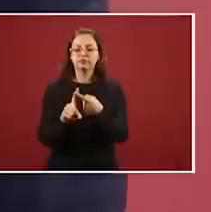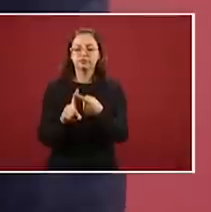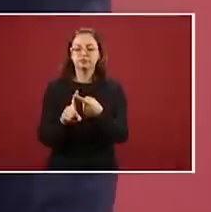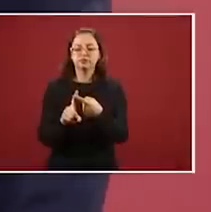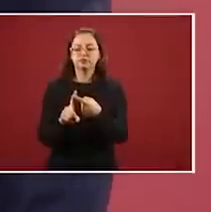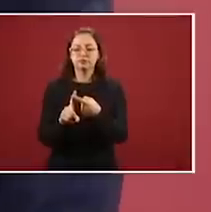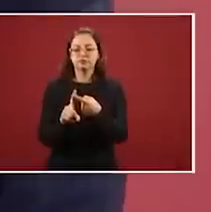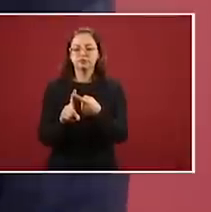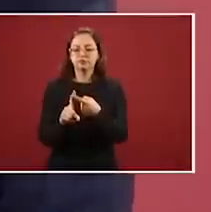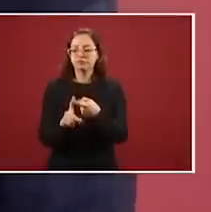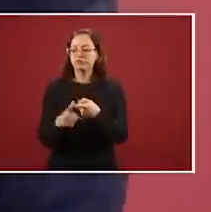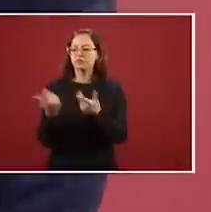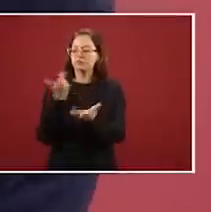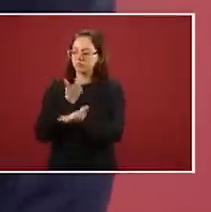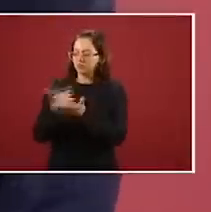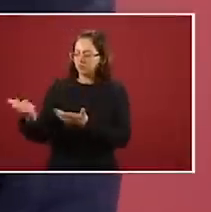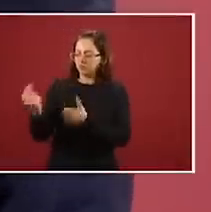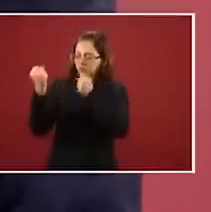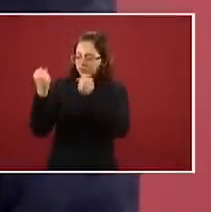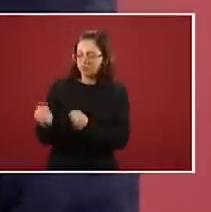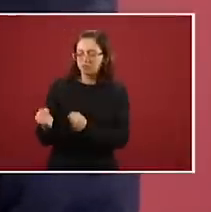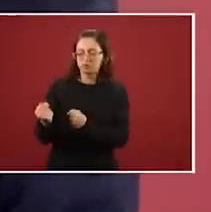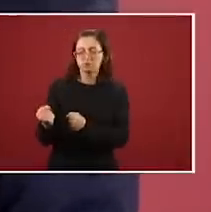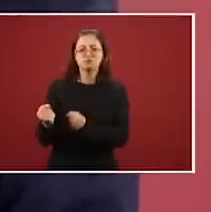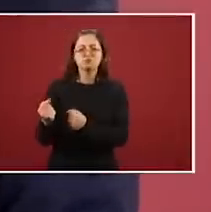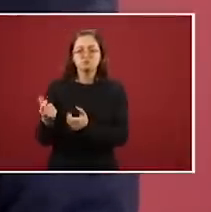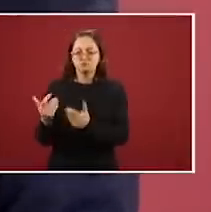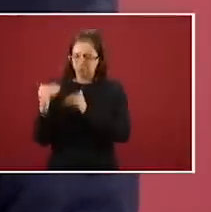el de precios de garantía, el que haya precios,